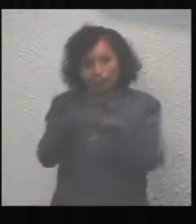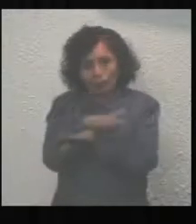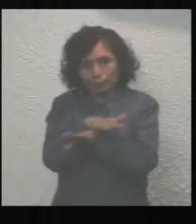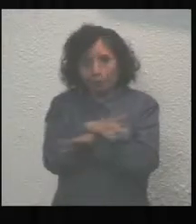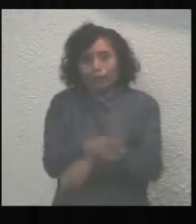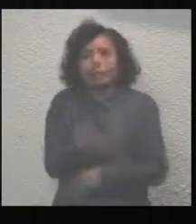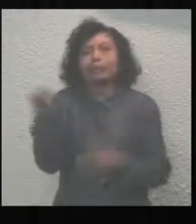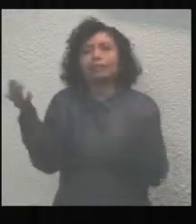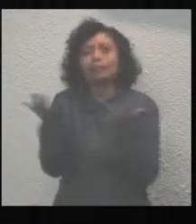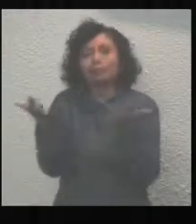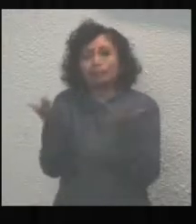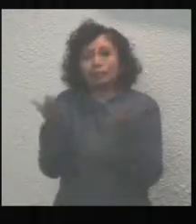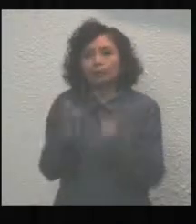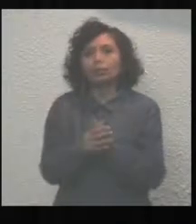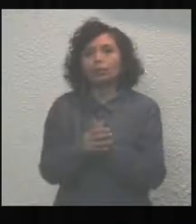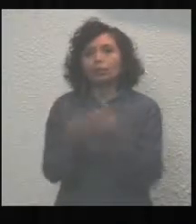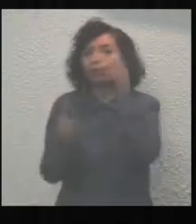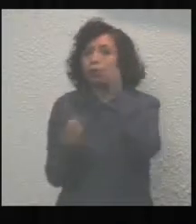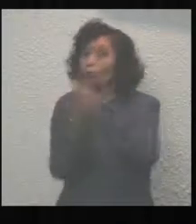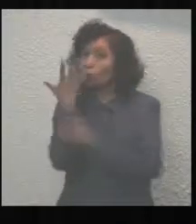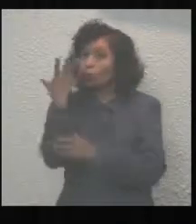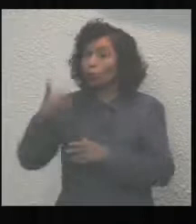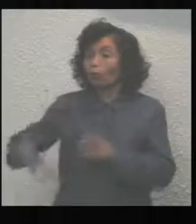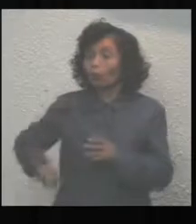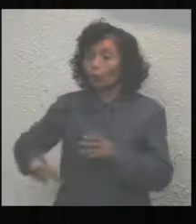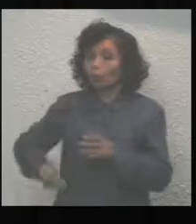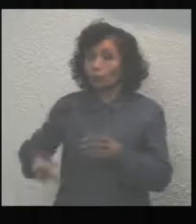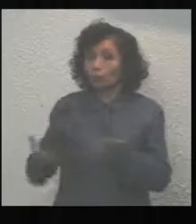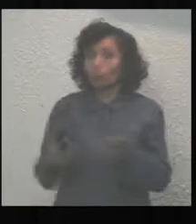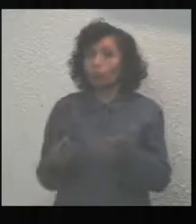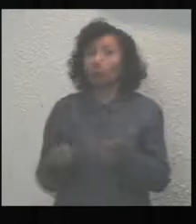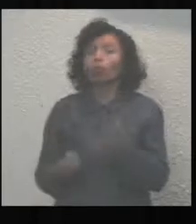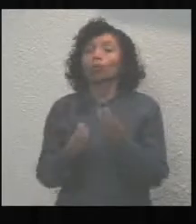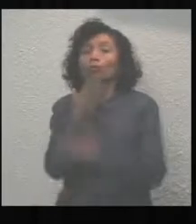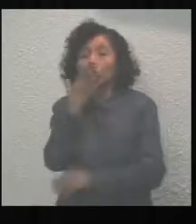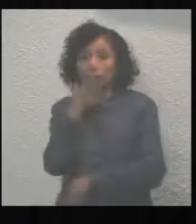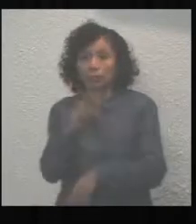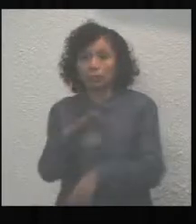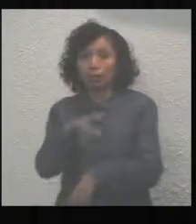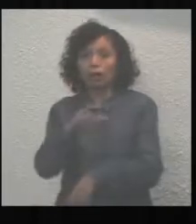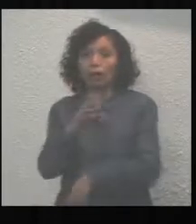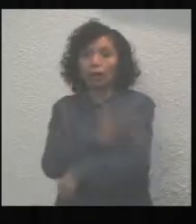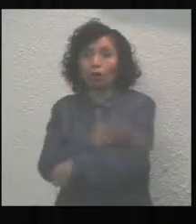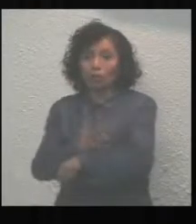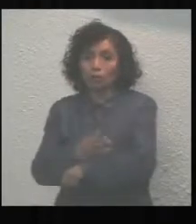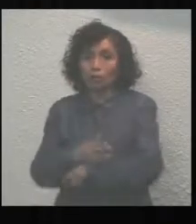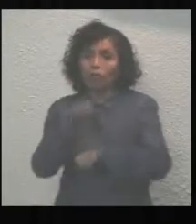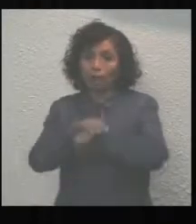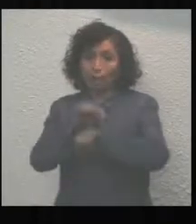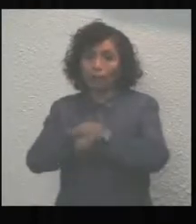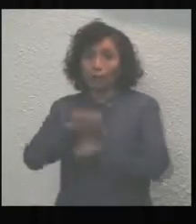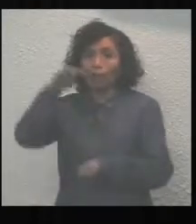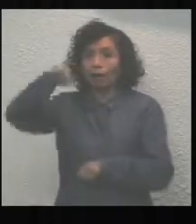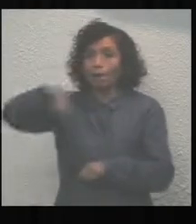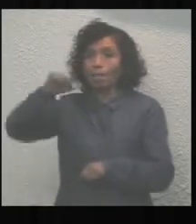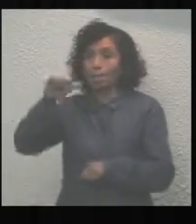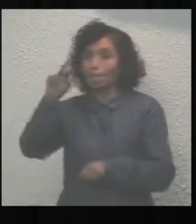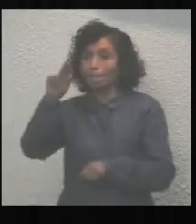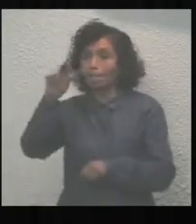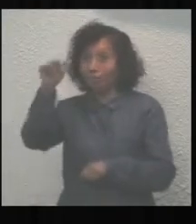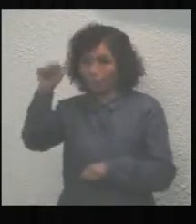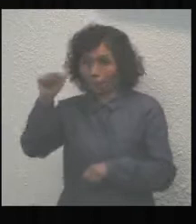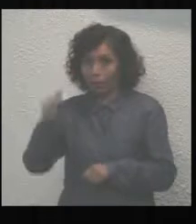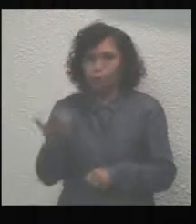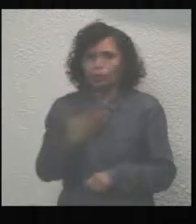se debe llevar a cabo con el nuevo gobierno encabezado por nuestra compañera y amiga Mara Lezama tenemos